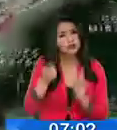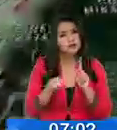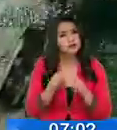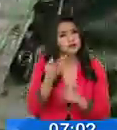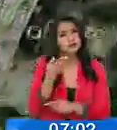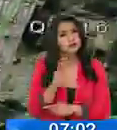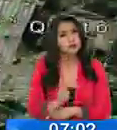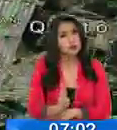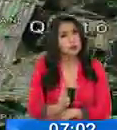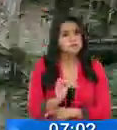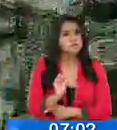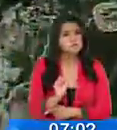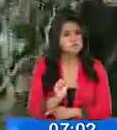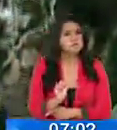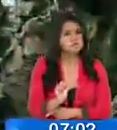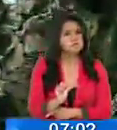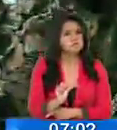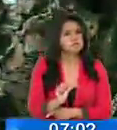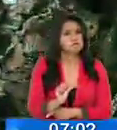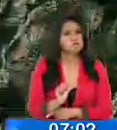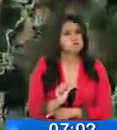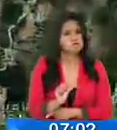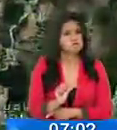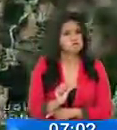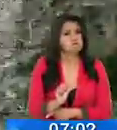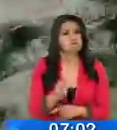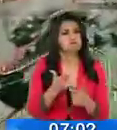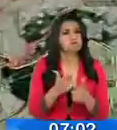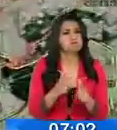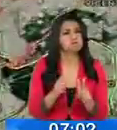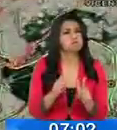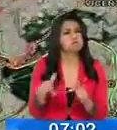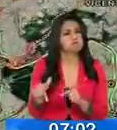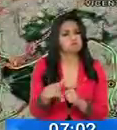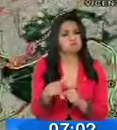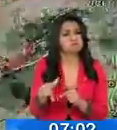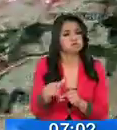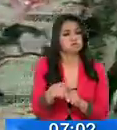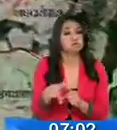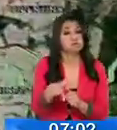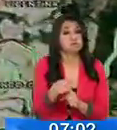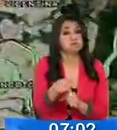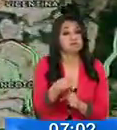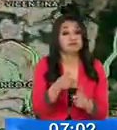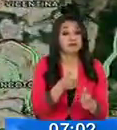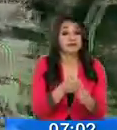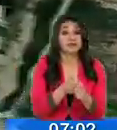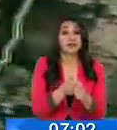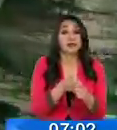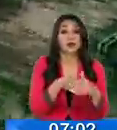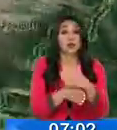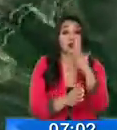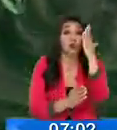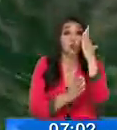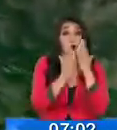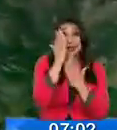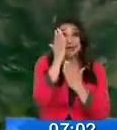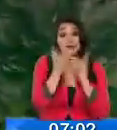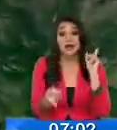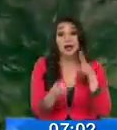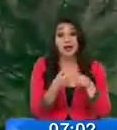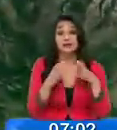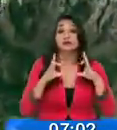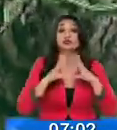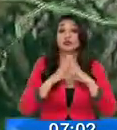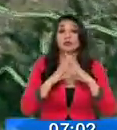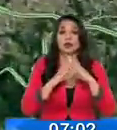presenta mayor problema. Es más, ¿dónde se congestiona? Cerca del túnel Guayasamín. Hacia Tumbaco hay varios